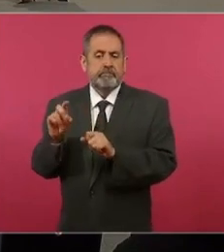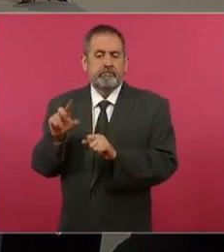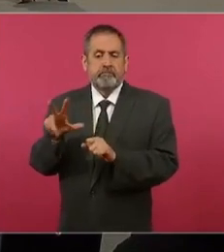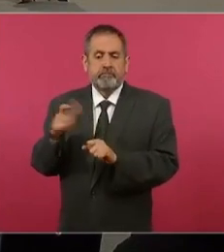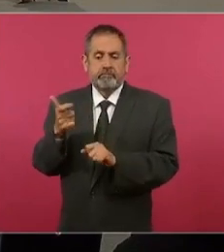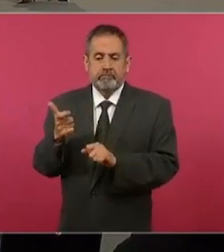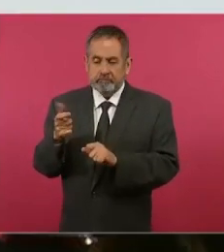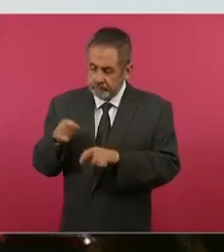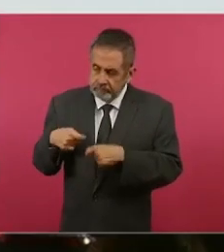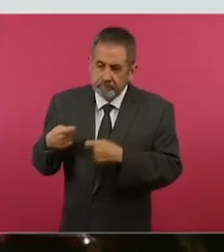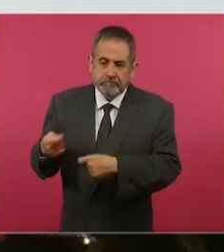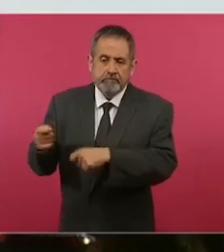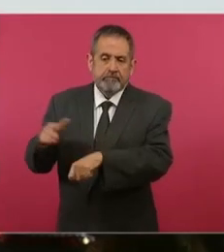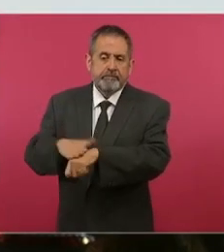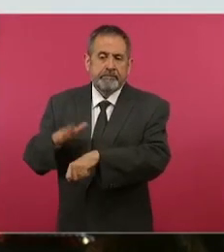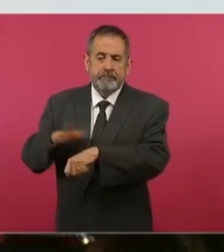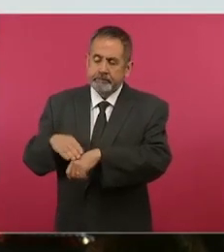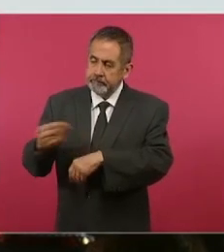23.738 pesos.